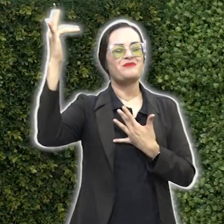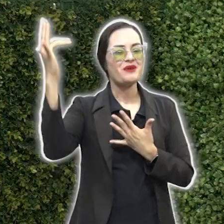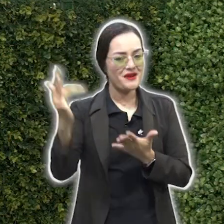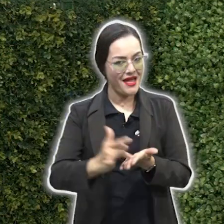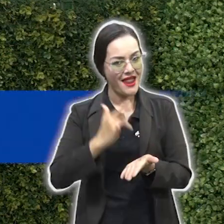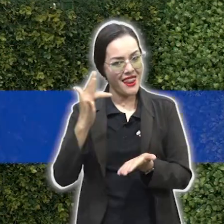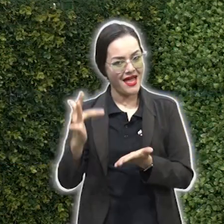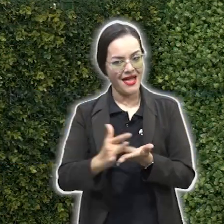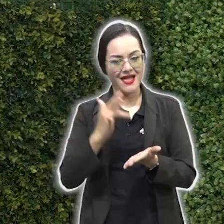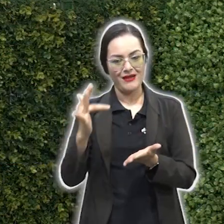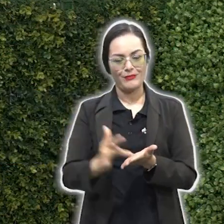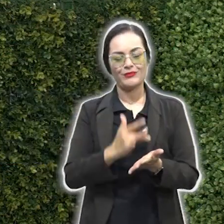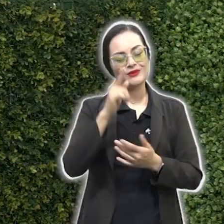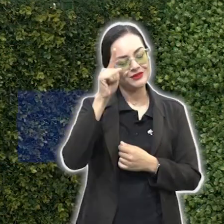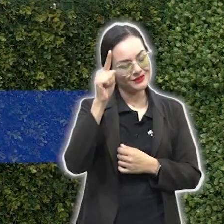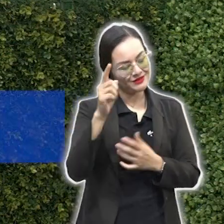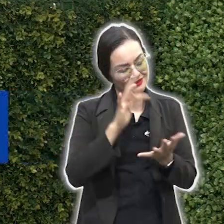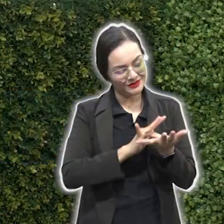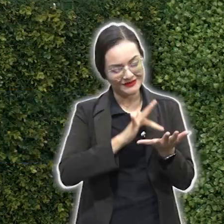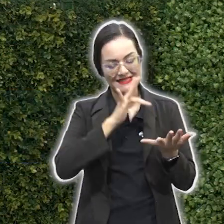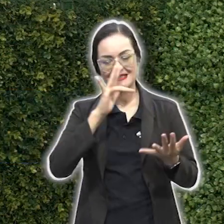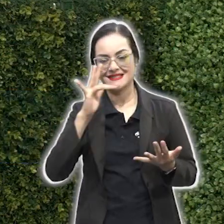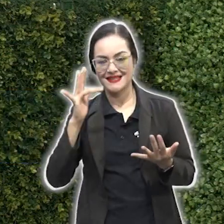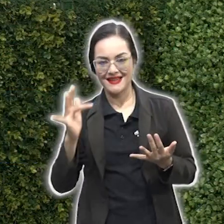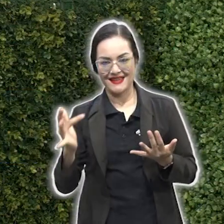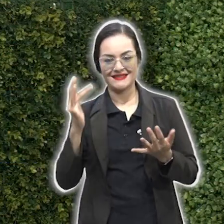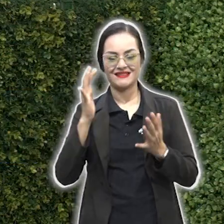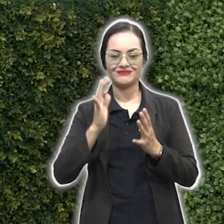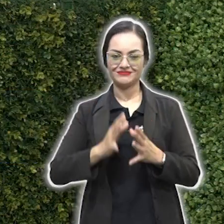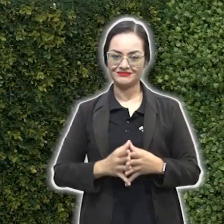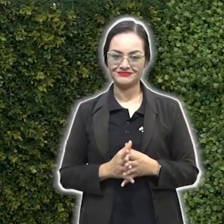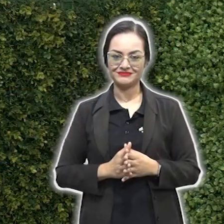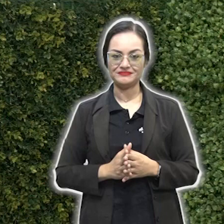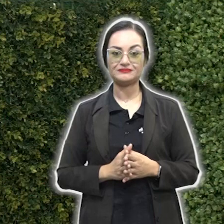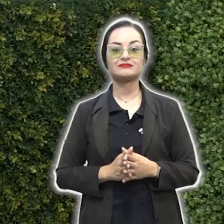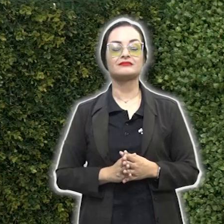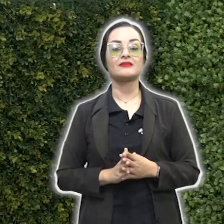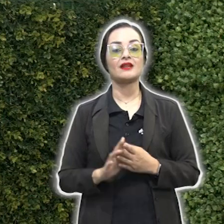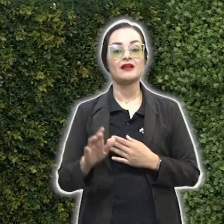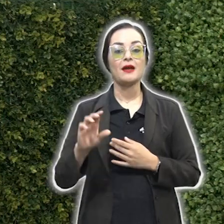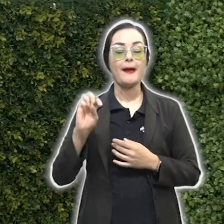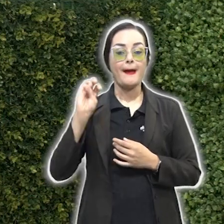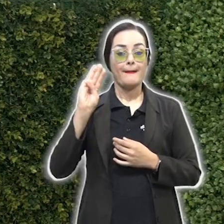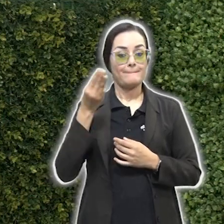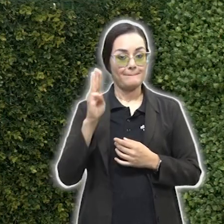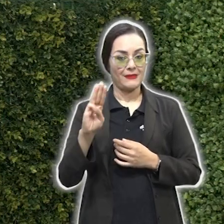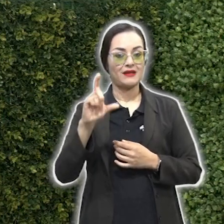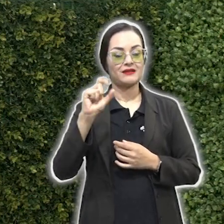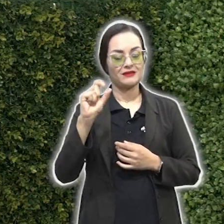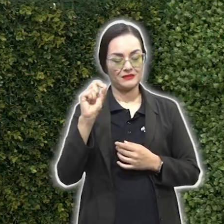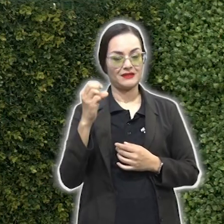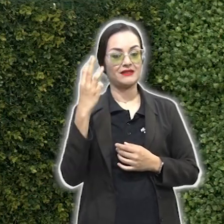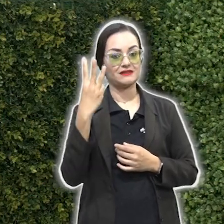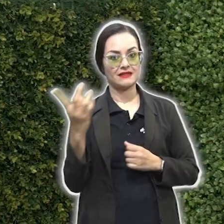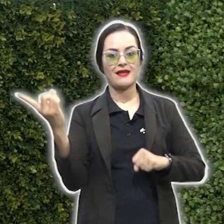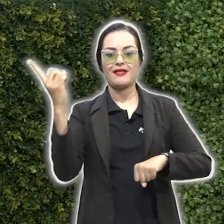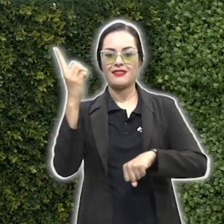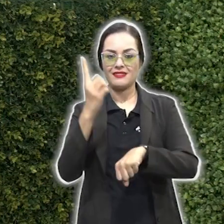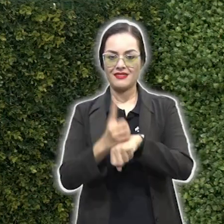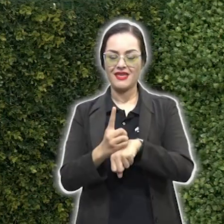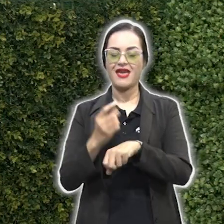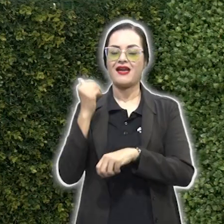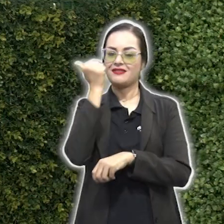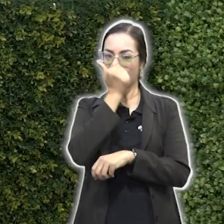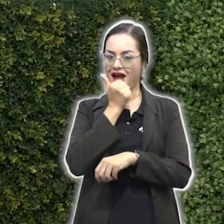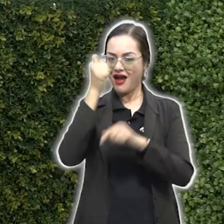nos brindas ahí en casita y a través de las redes sociales. Este 23 de mayo se celebra el Día